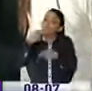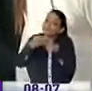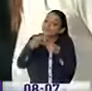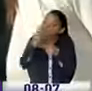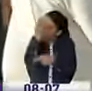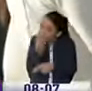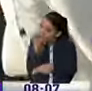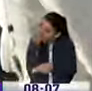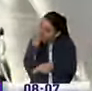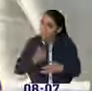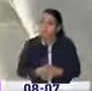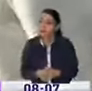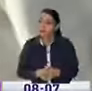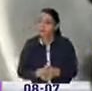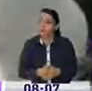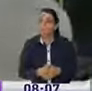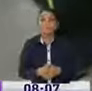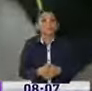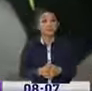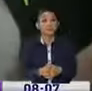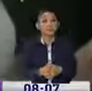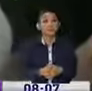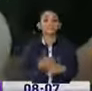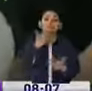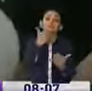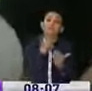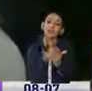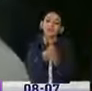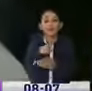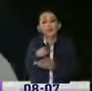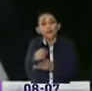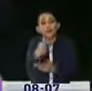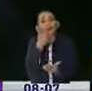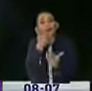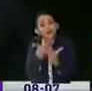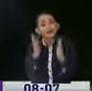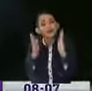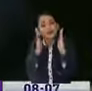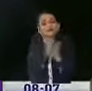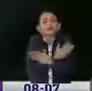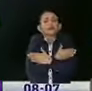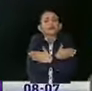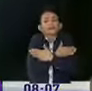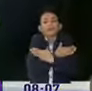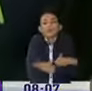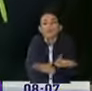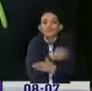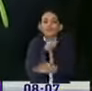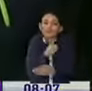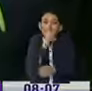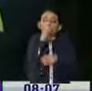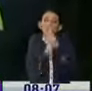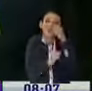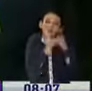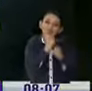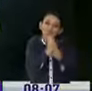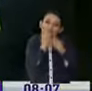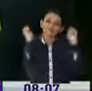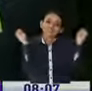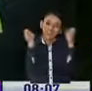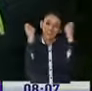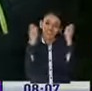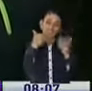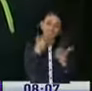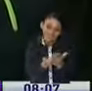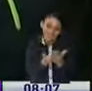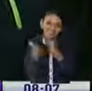días. Muy buenos días, TV Centro. Agradeciéndoles por su presencia y felicitándoles por su aniversario, les quiero